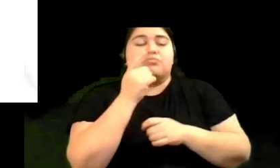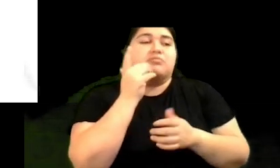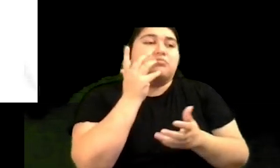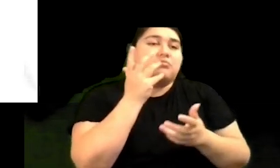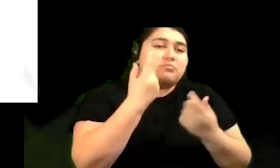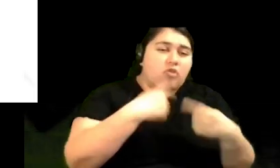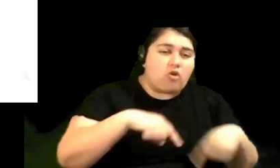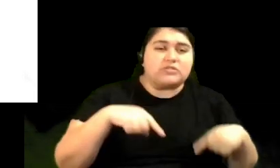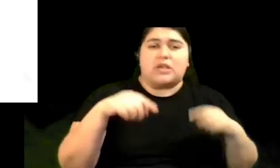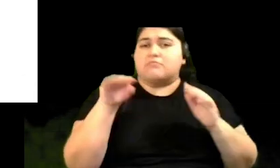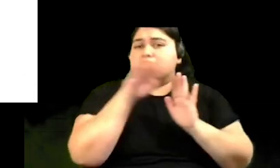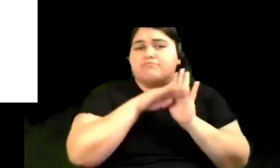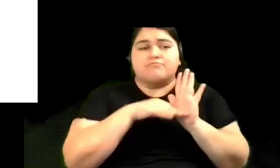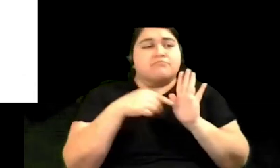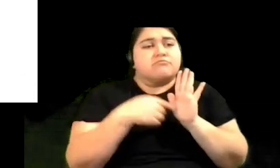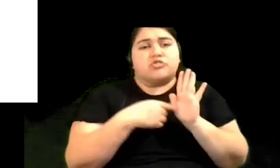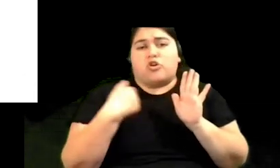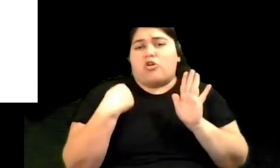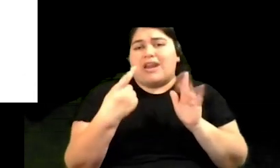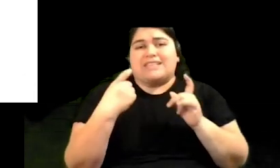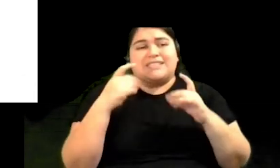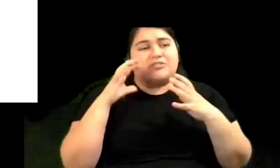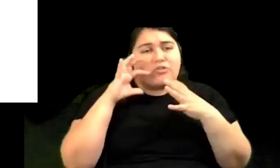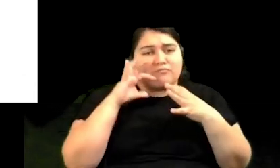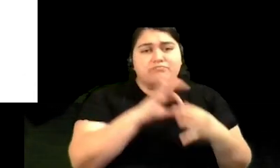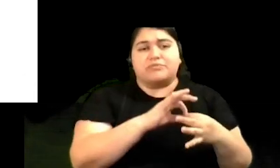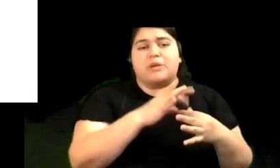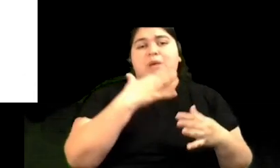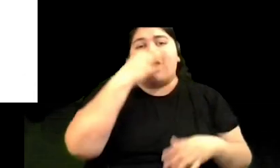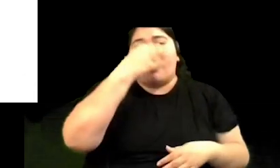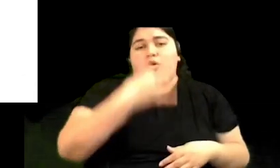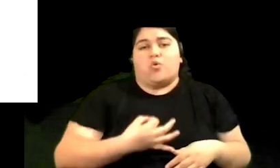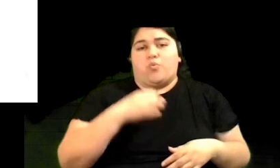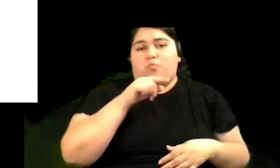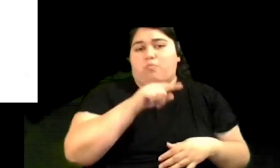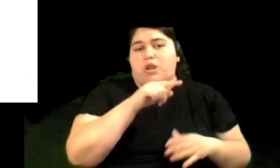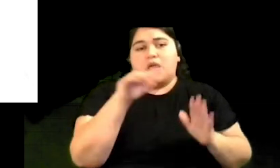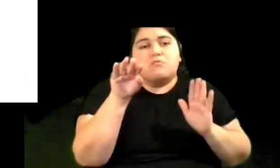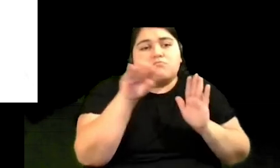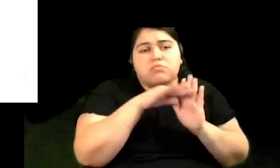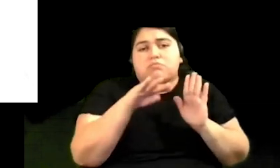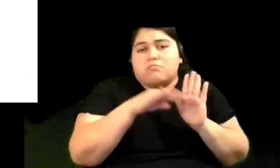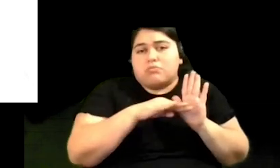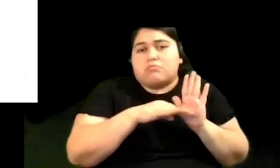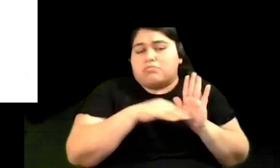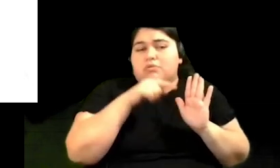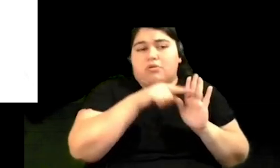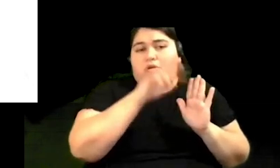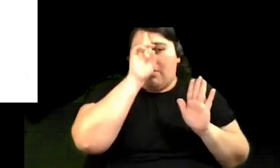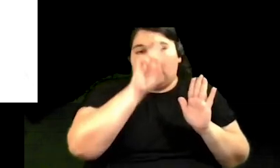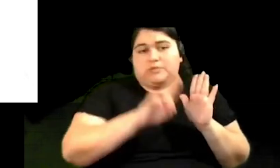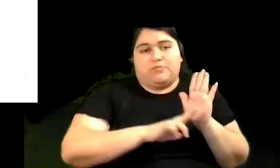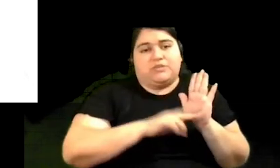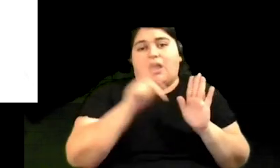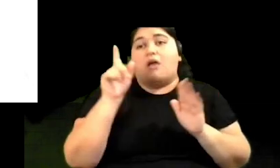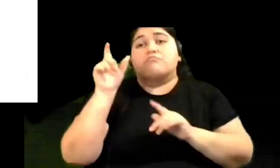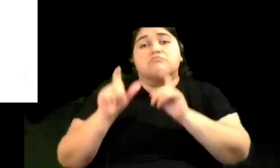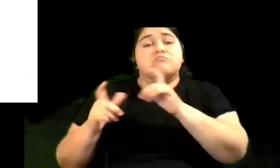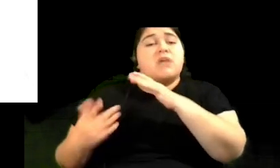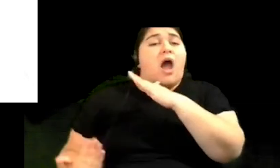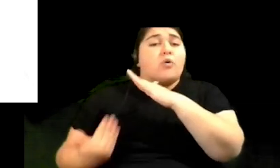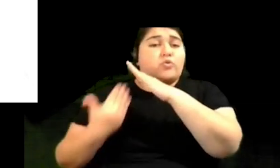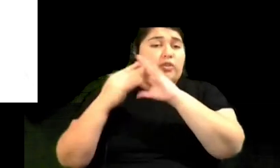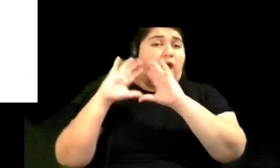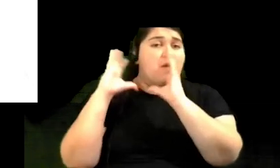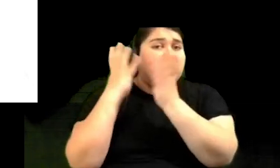Son normas que yo tengo que utilizar para cumplir estos estándares que están fijados a través de autoridades